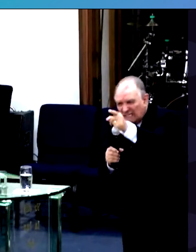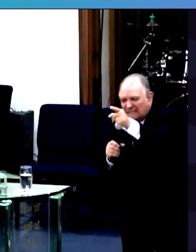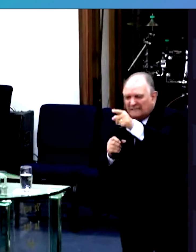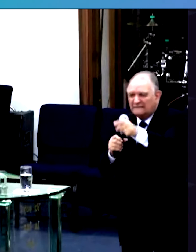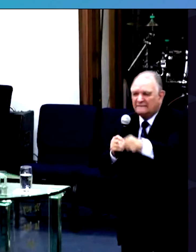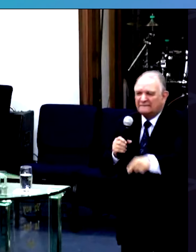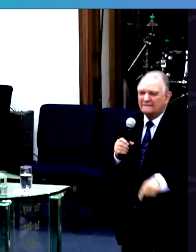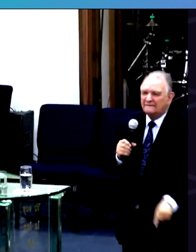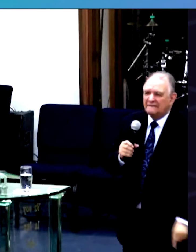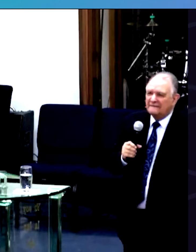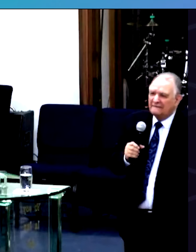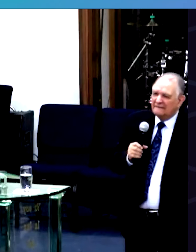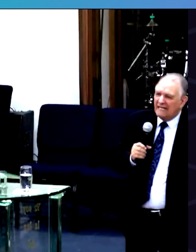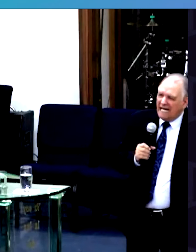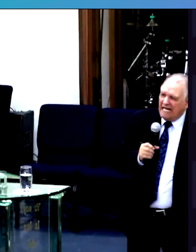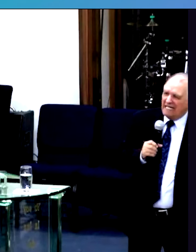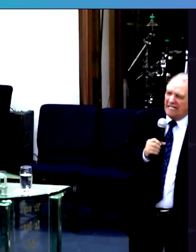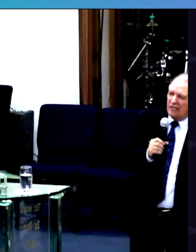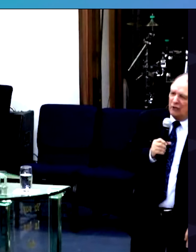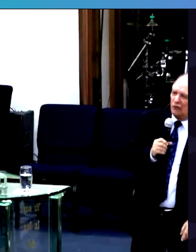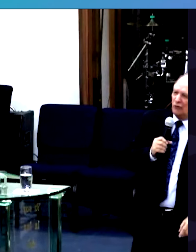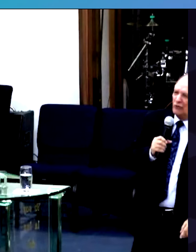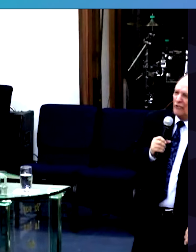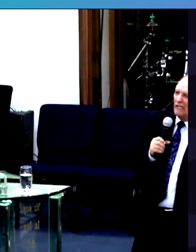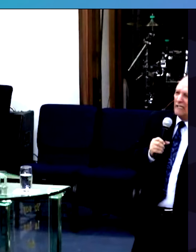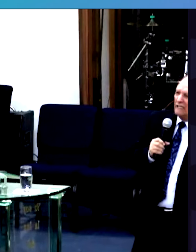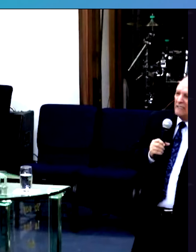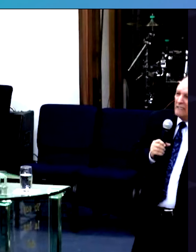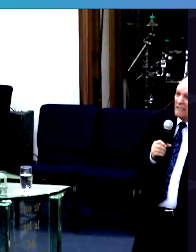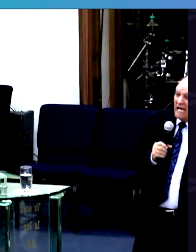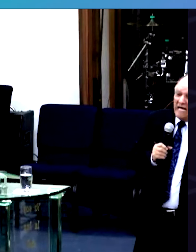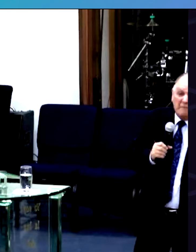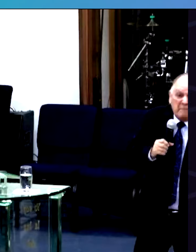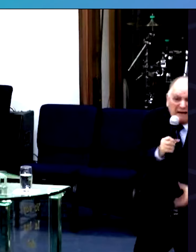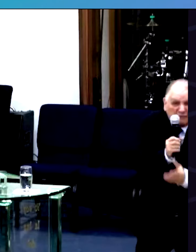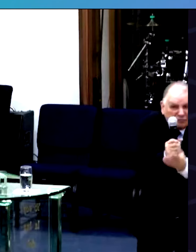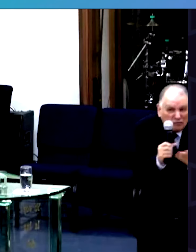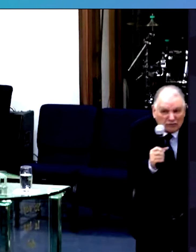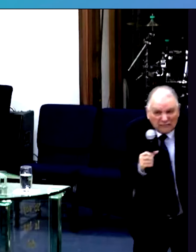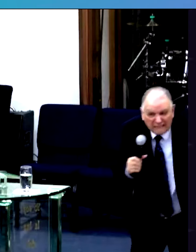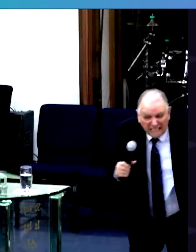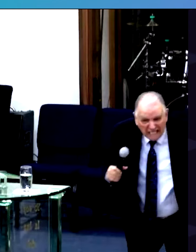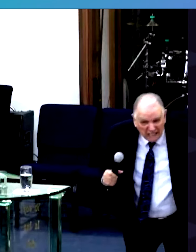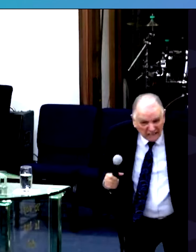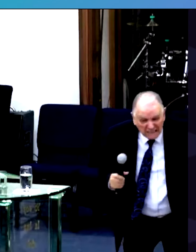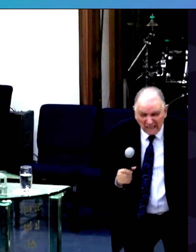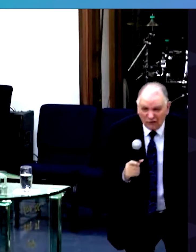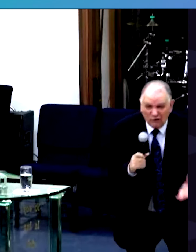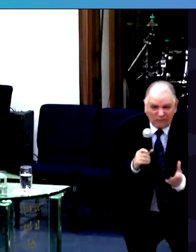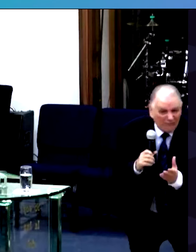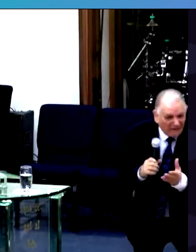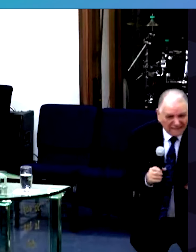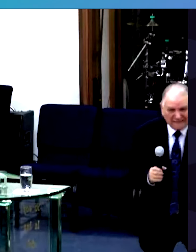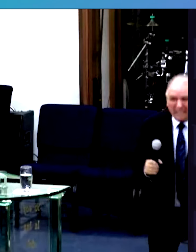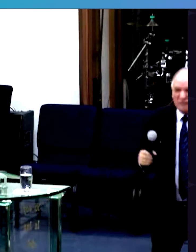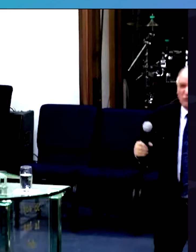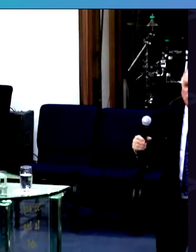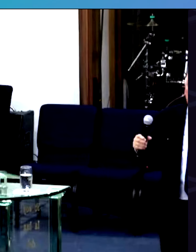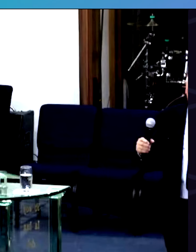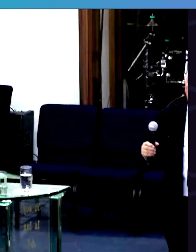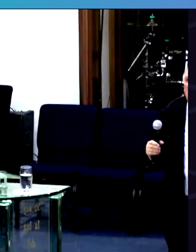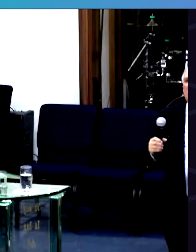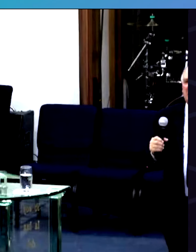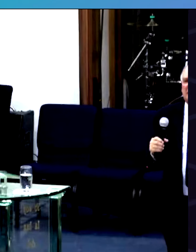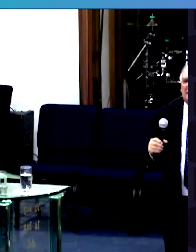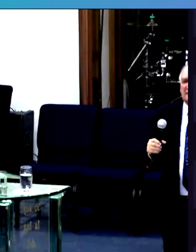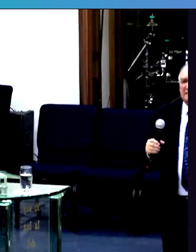nuestro pastor Álvaro Torres, y él nos insiste que en los momentos difíciles que él ha vivido en su vida, pero en la redundancia, él no se ha soltado